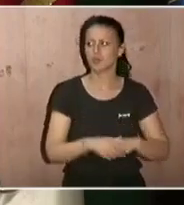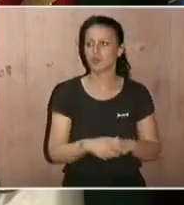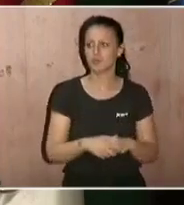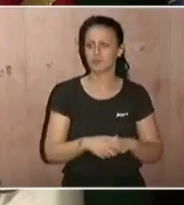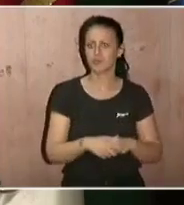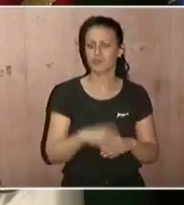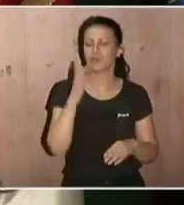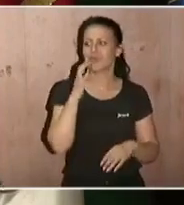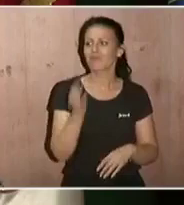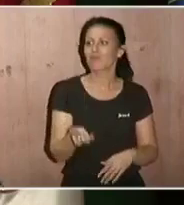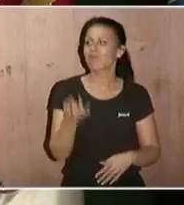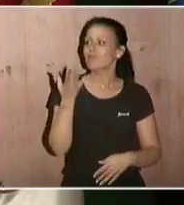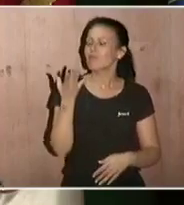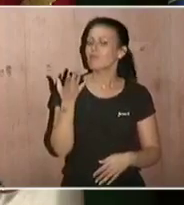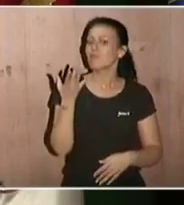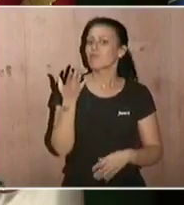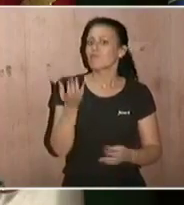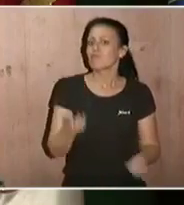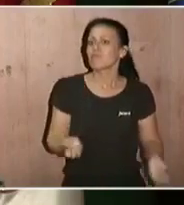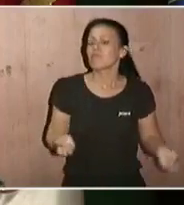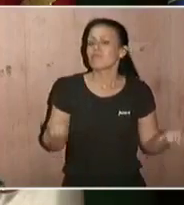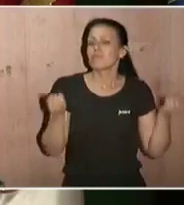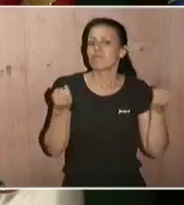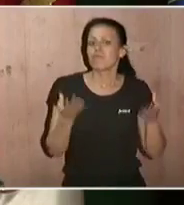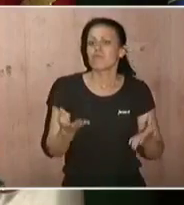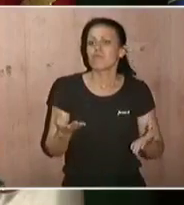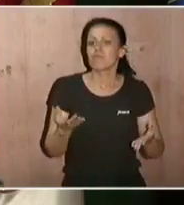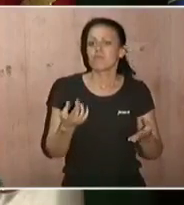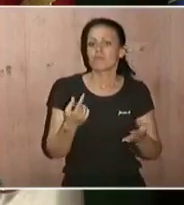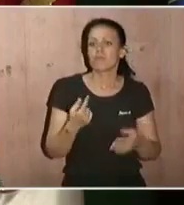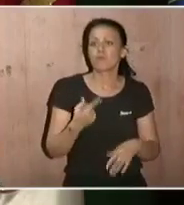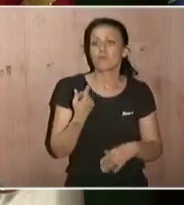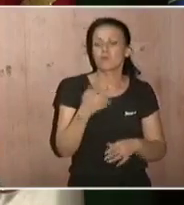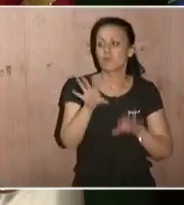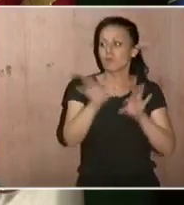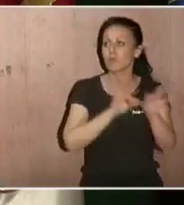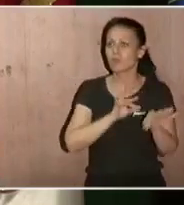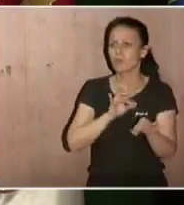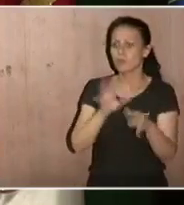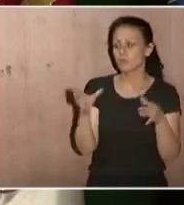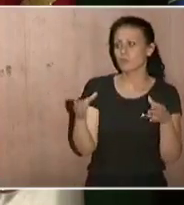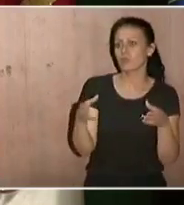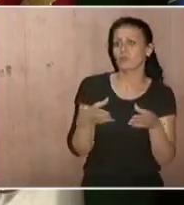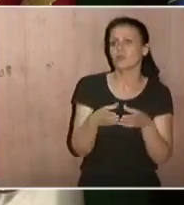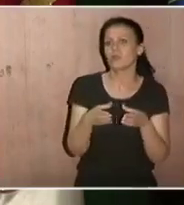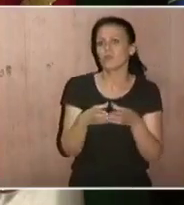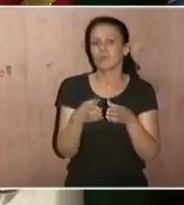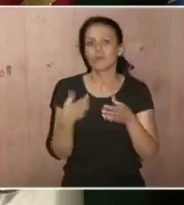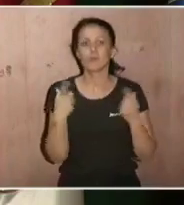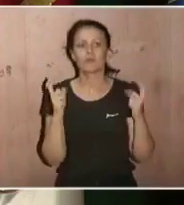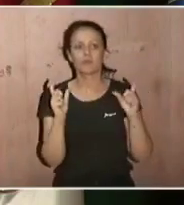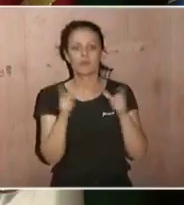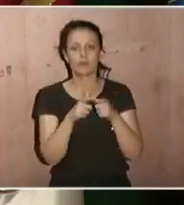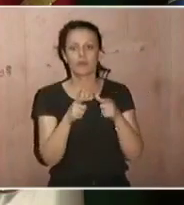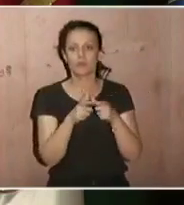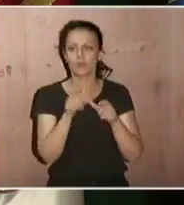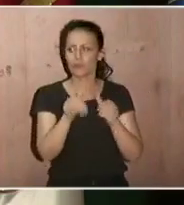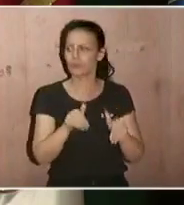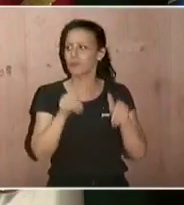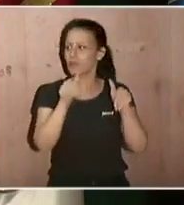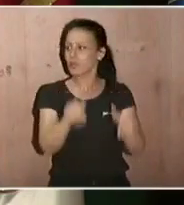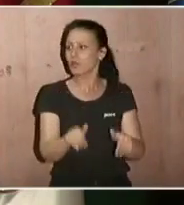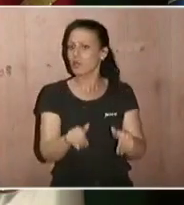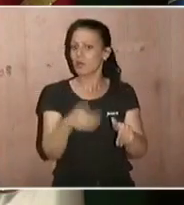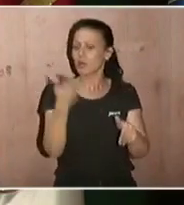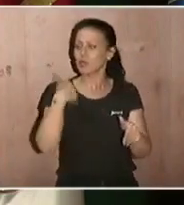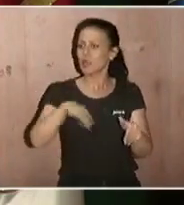idea a transmitir aquí sería que uno sale elegido por un grupo, un sector del electorado, pero una vez